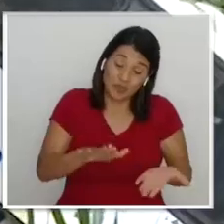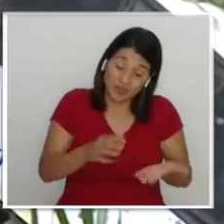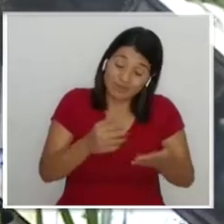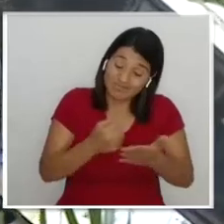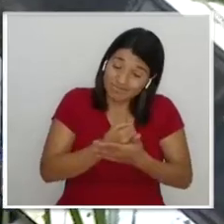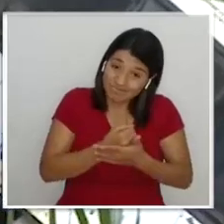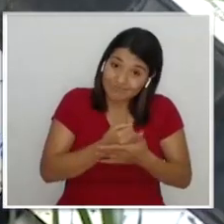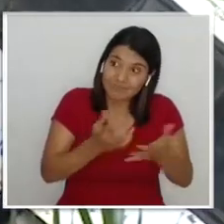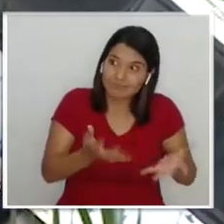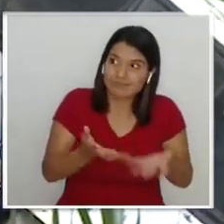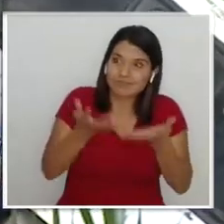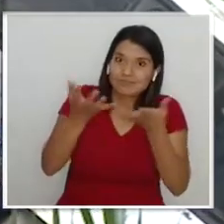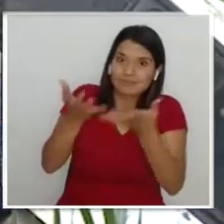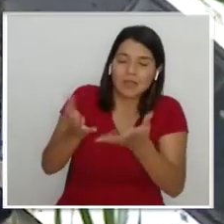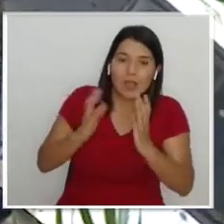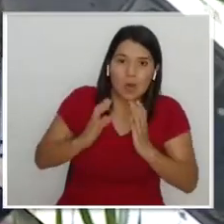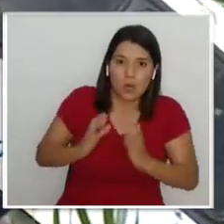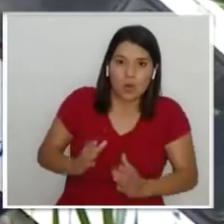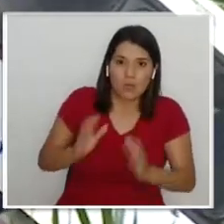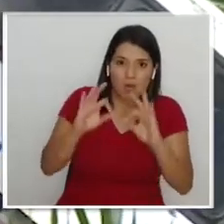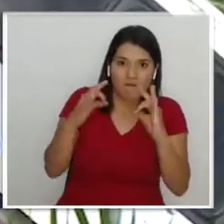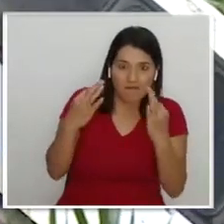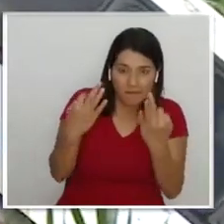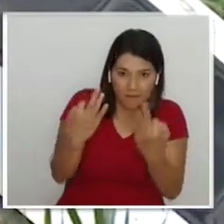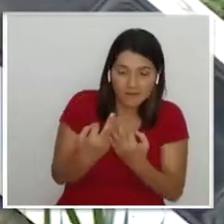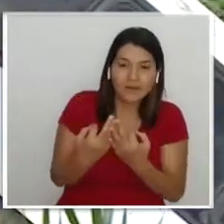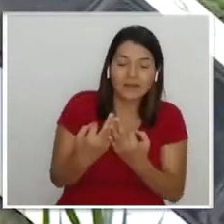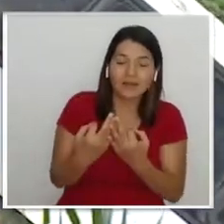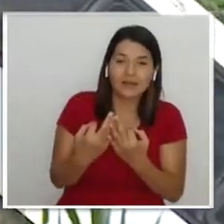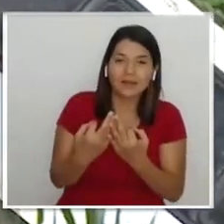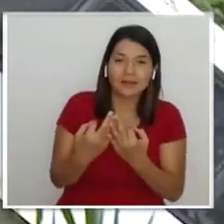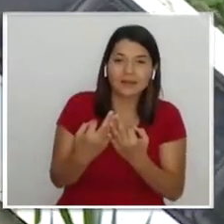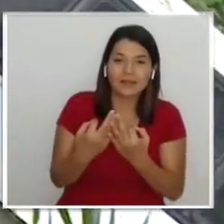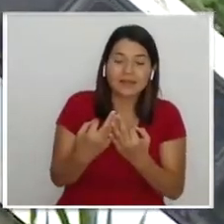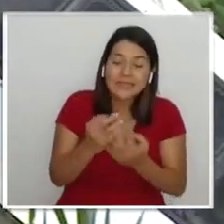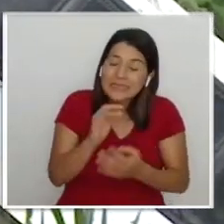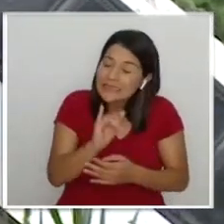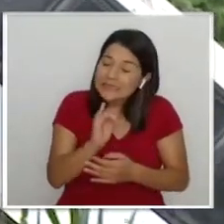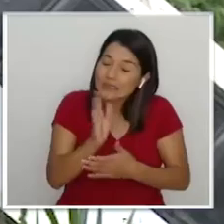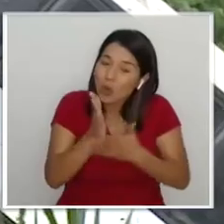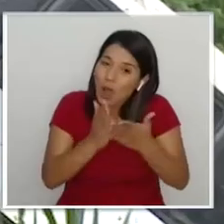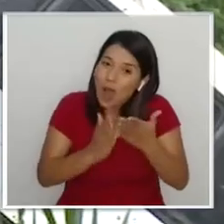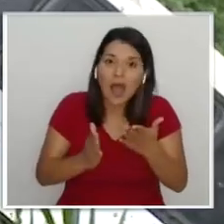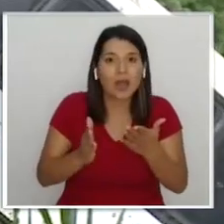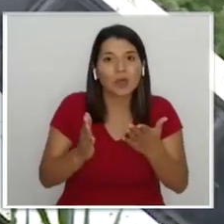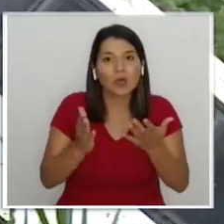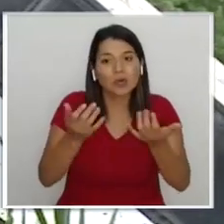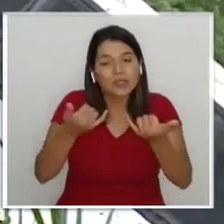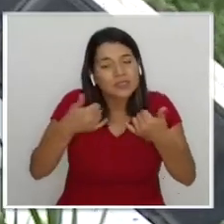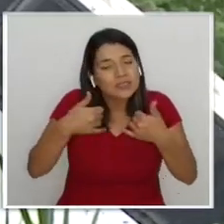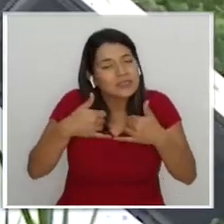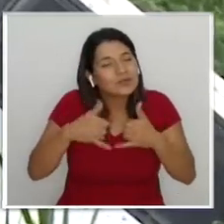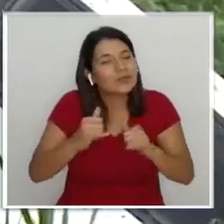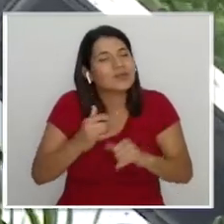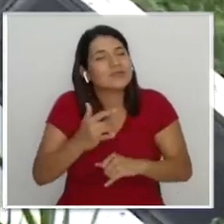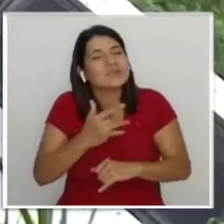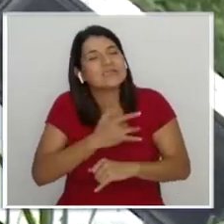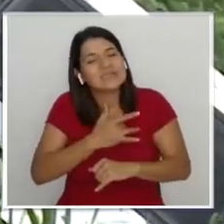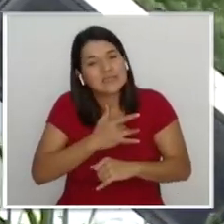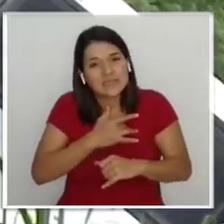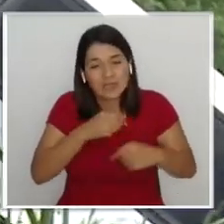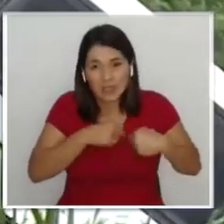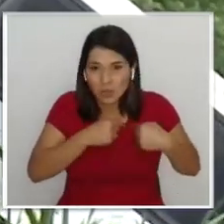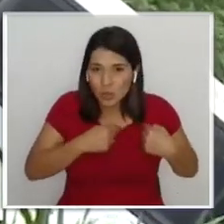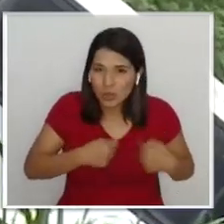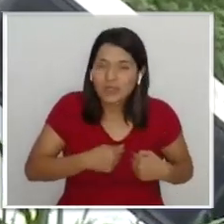sus familiares, a sus dolientes, es algo que sigue inconcluso en el corazón de uno, es algo que sigue dando vueltas, y como